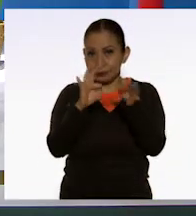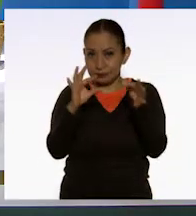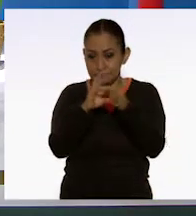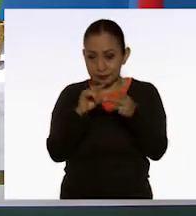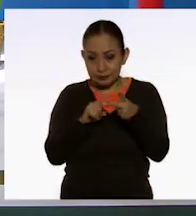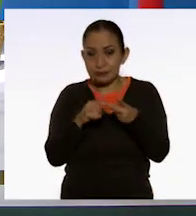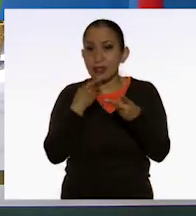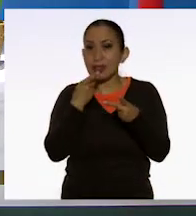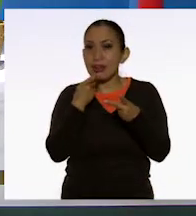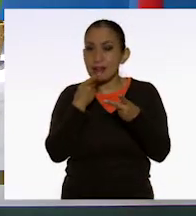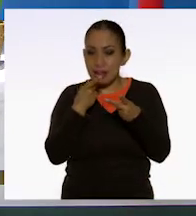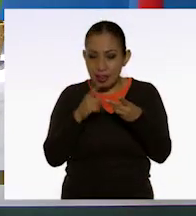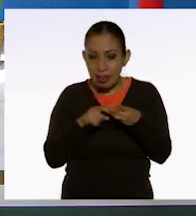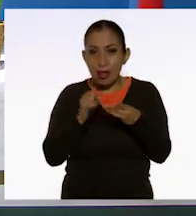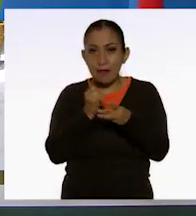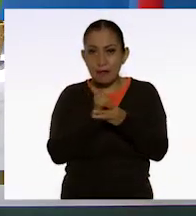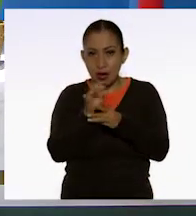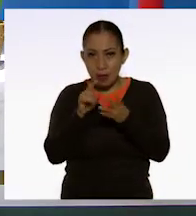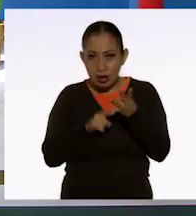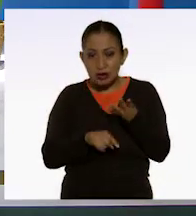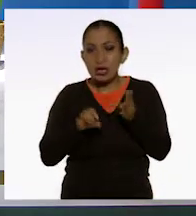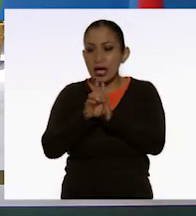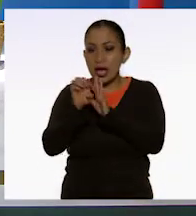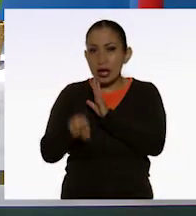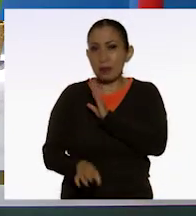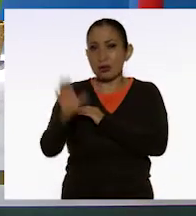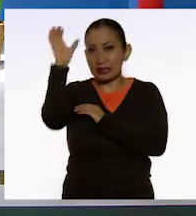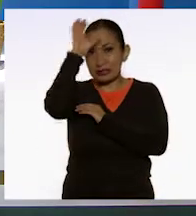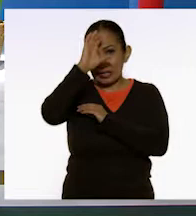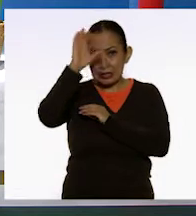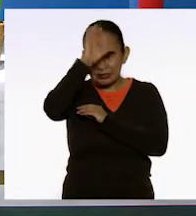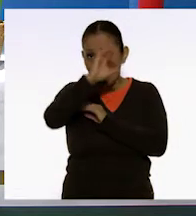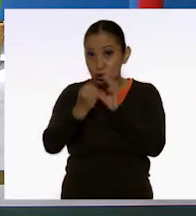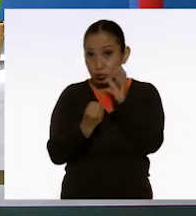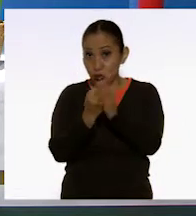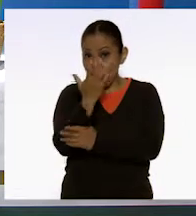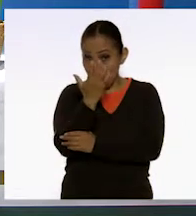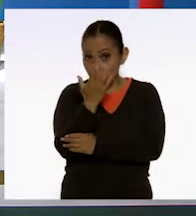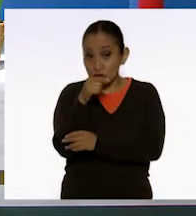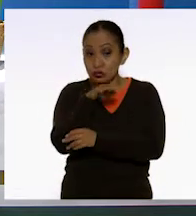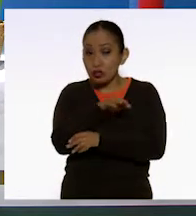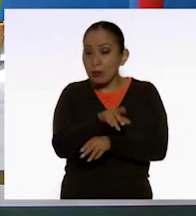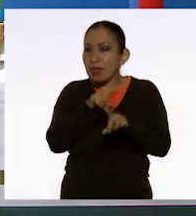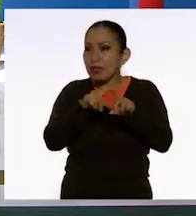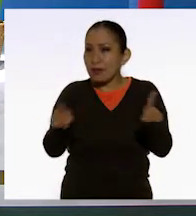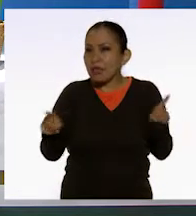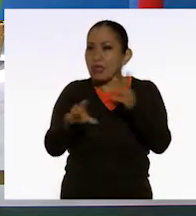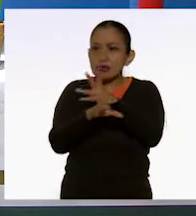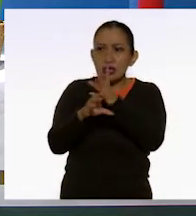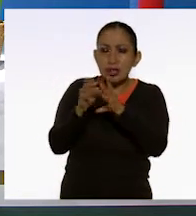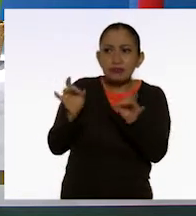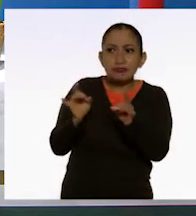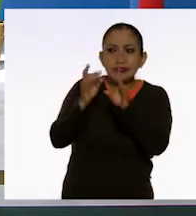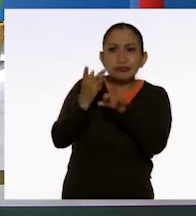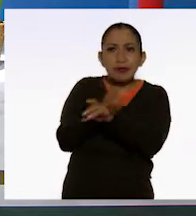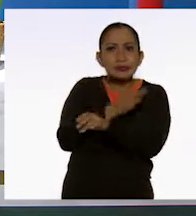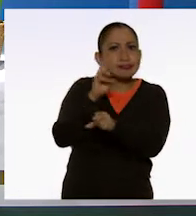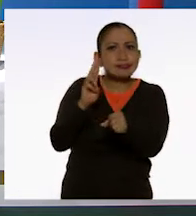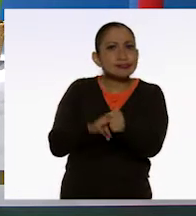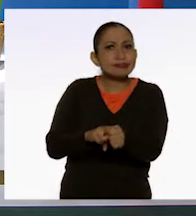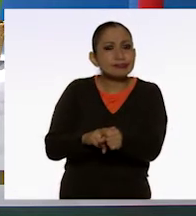explicaciones, argumentos, información y ejemplos científicos actualizados sobre diversos fenómenos y procesos